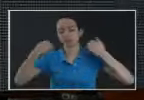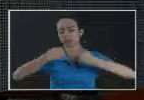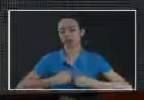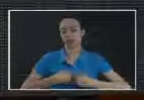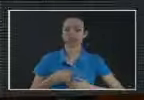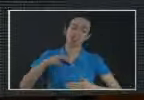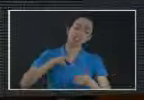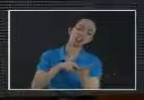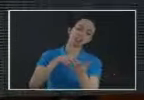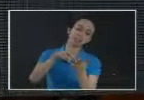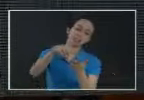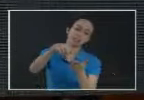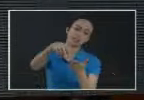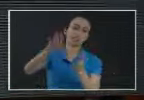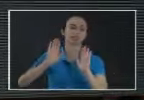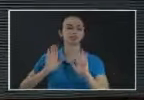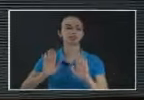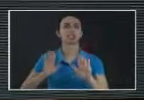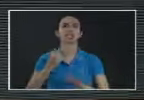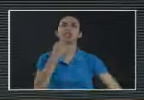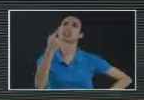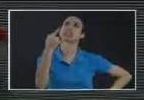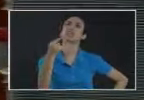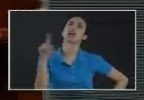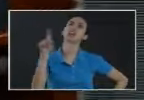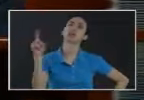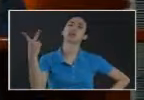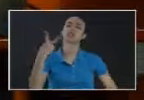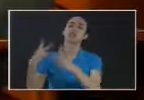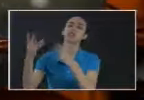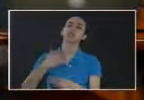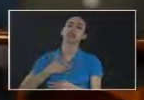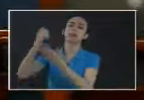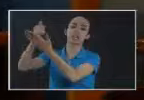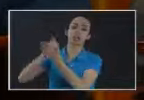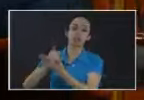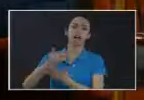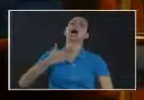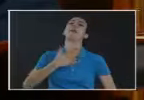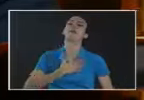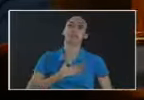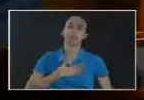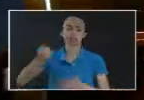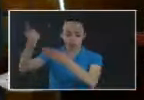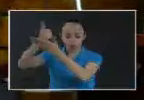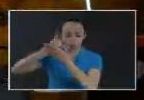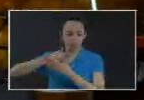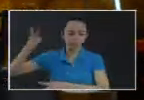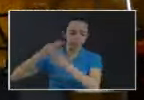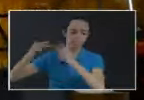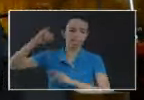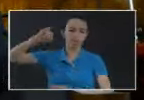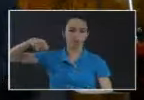¿De dónde vendrá mi socorro? Dije yo. Mi socorro viene de Jehová, que hizo